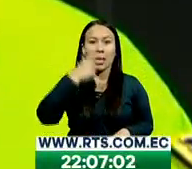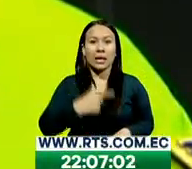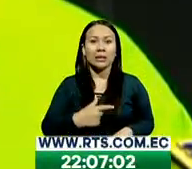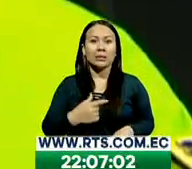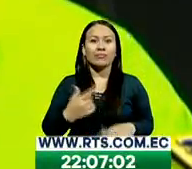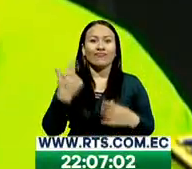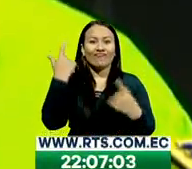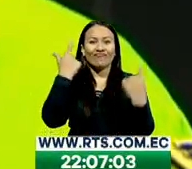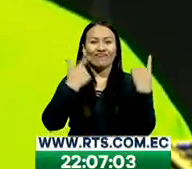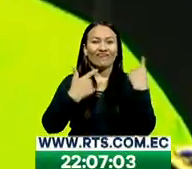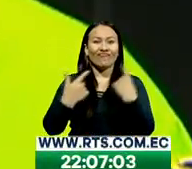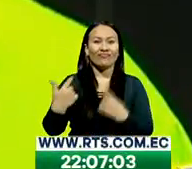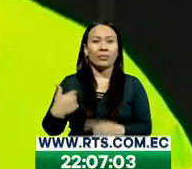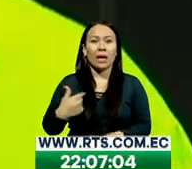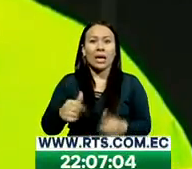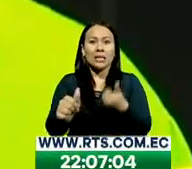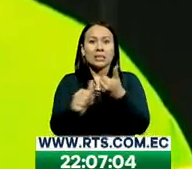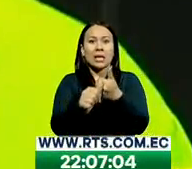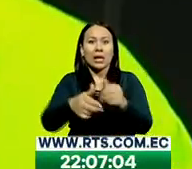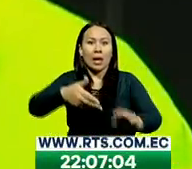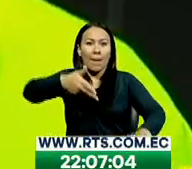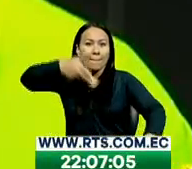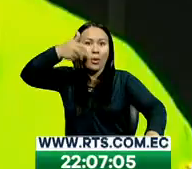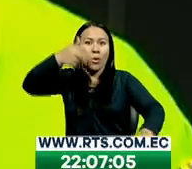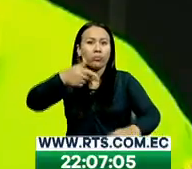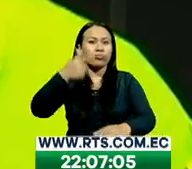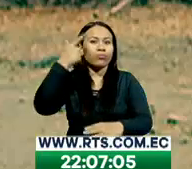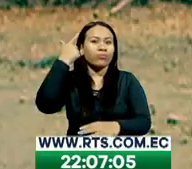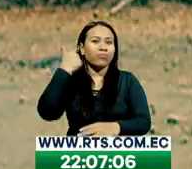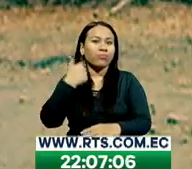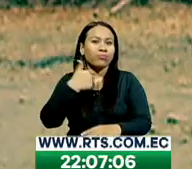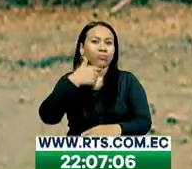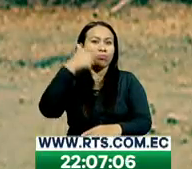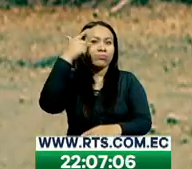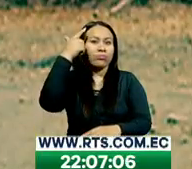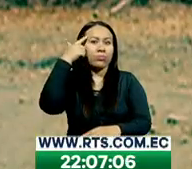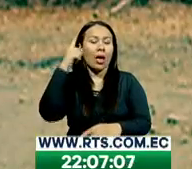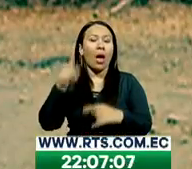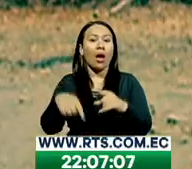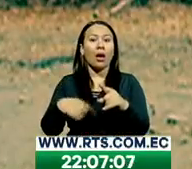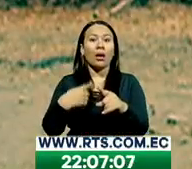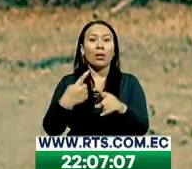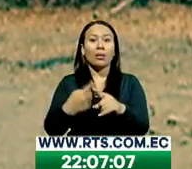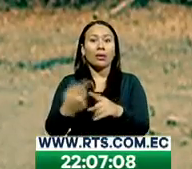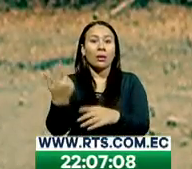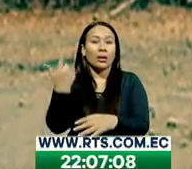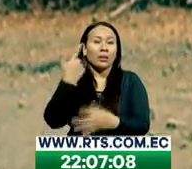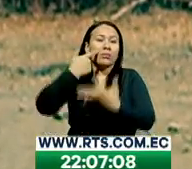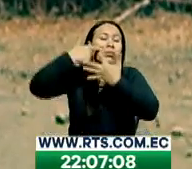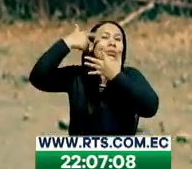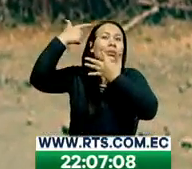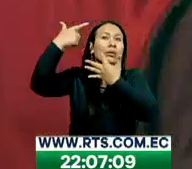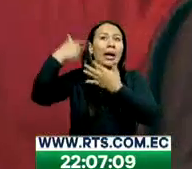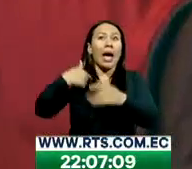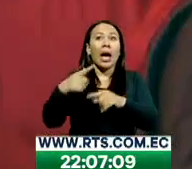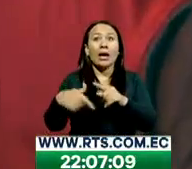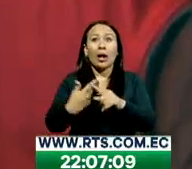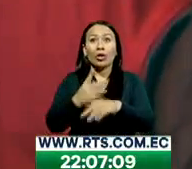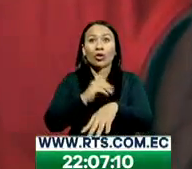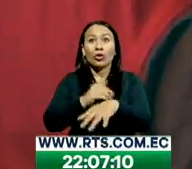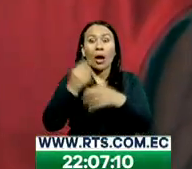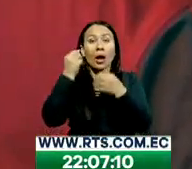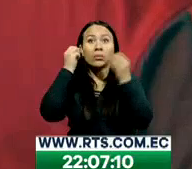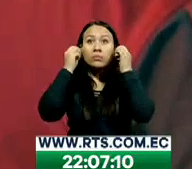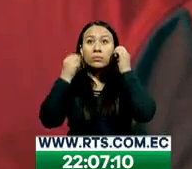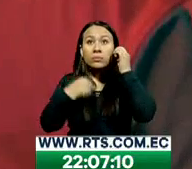al paso de proyectil de arma de fuego a la altura de la mejilla derecha una vez que recibió ya los primeros auxilios fue sedado y